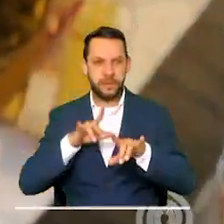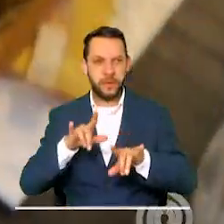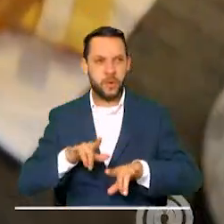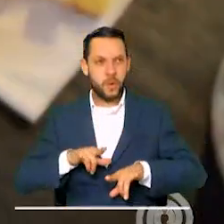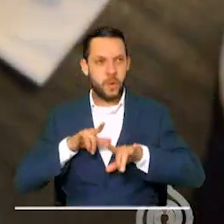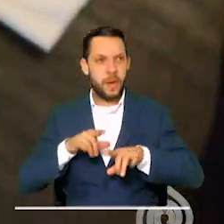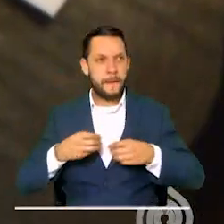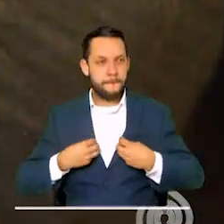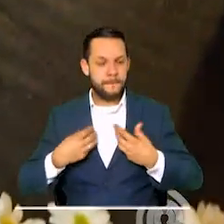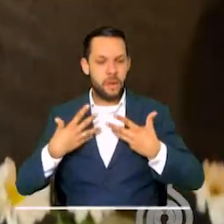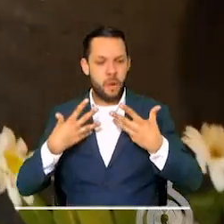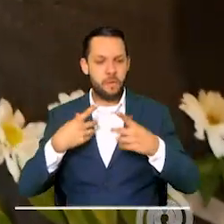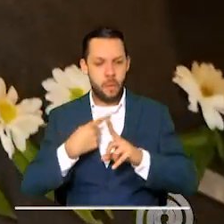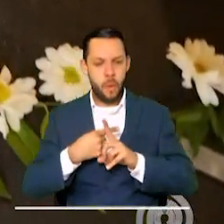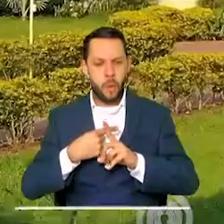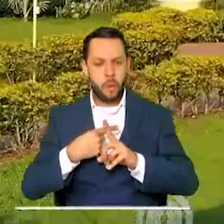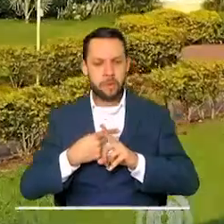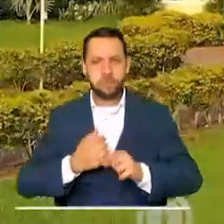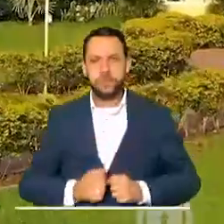interior.